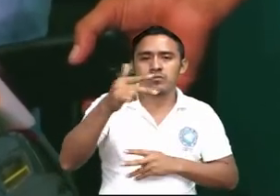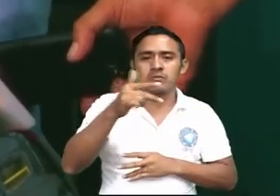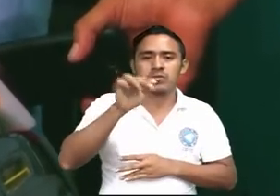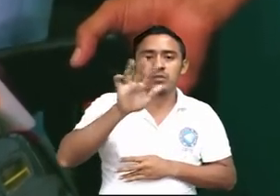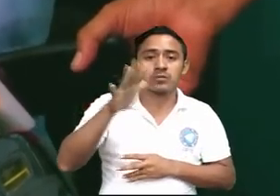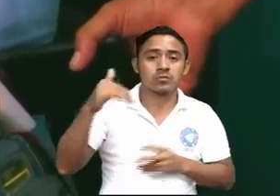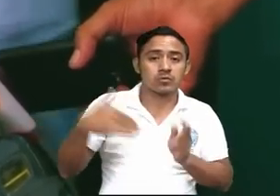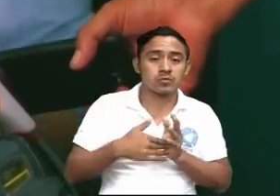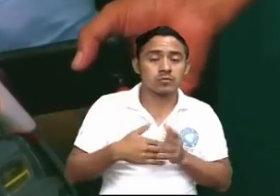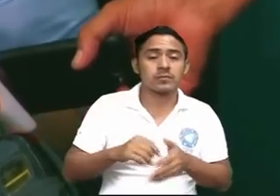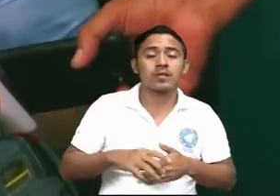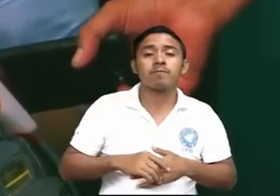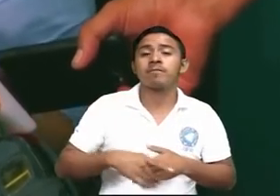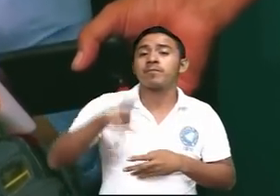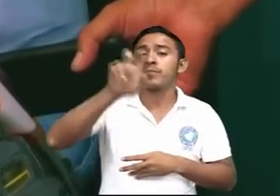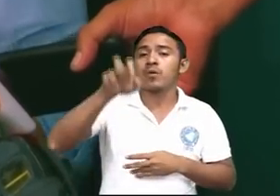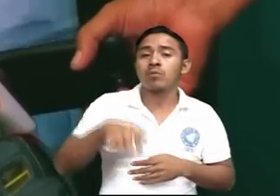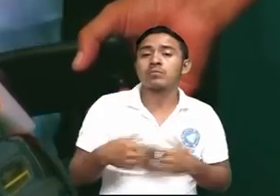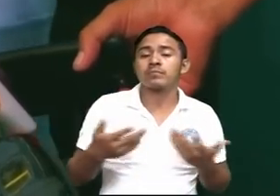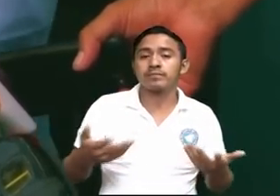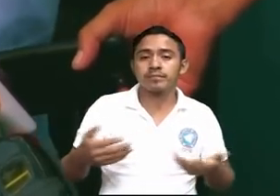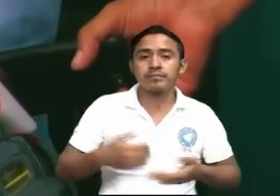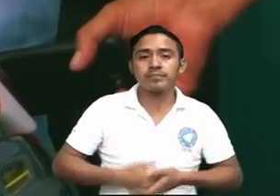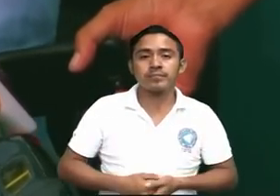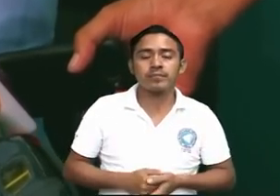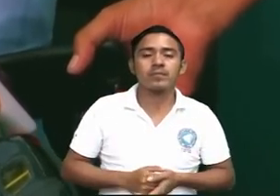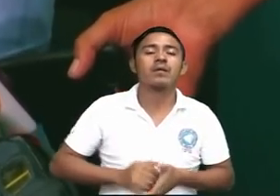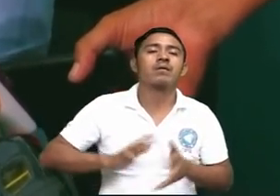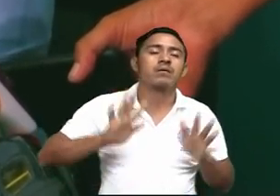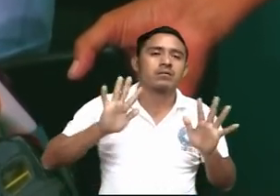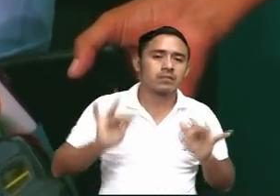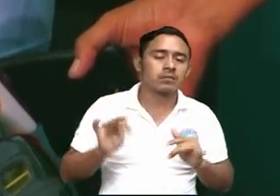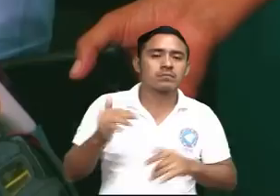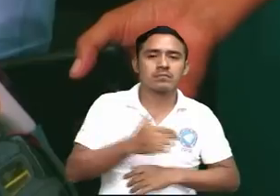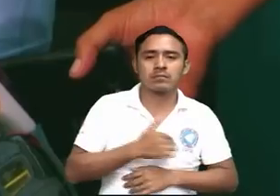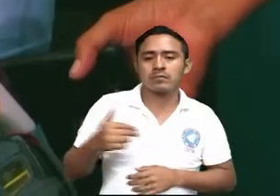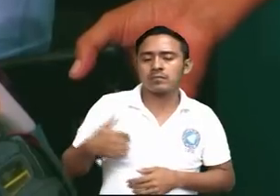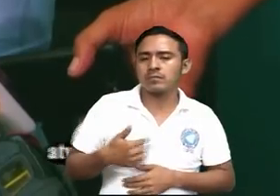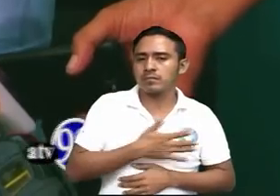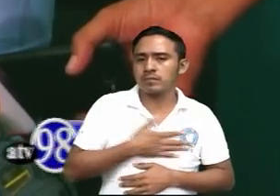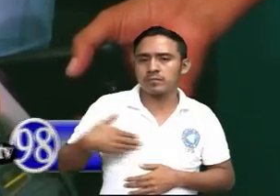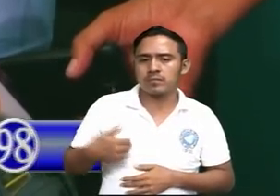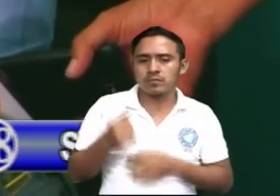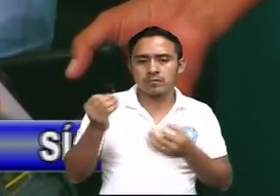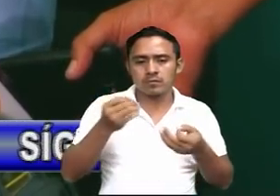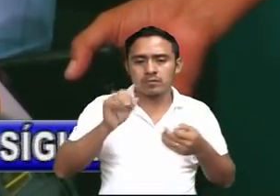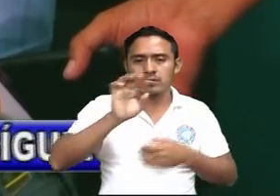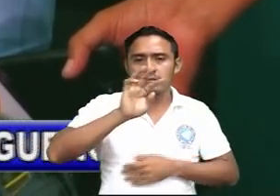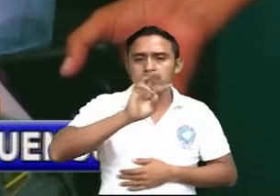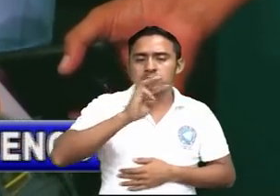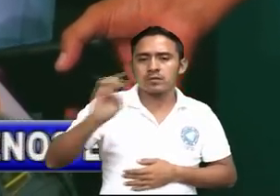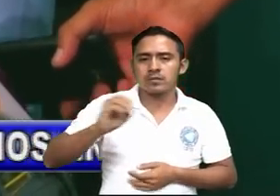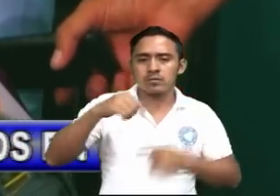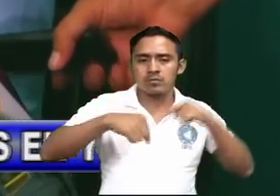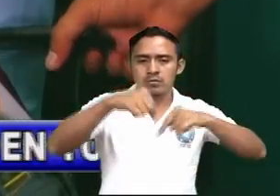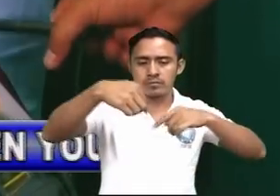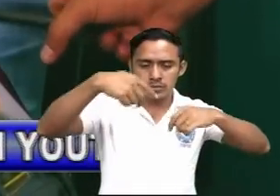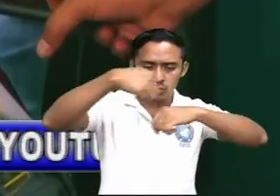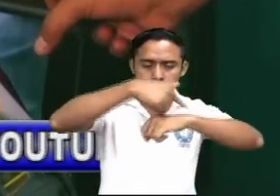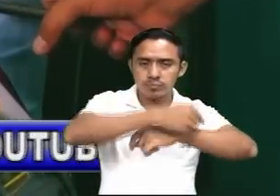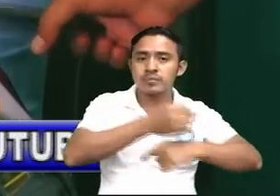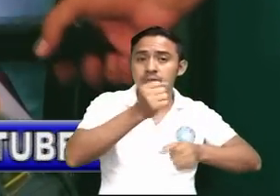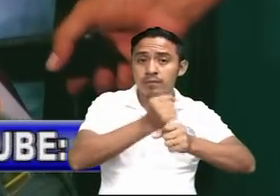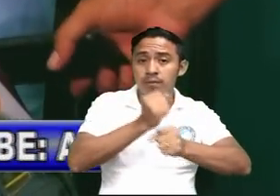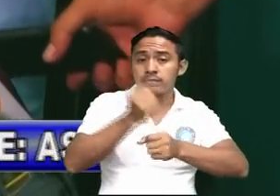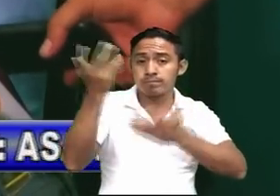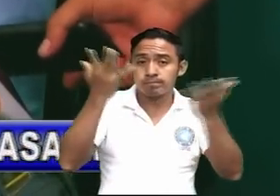127.855.000 córdobas de inversión. Se han mejorado 349 kilómetros de caminos rurales y productivos